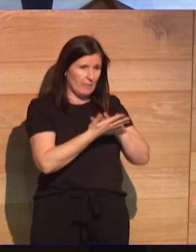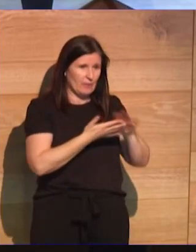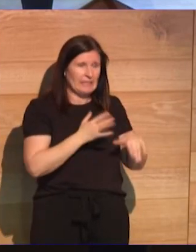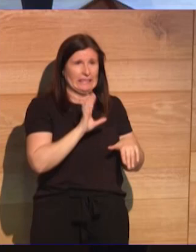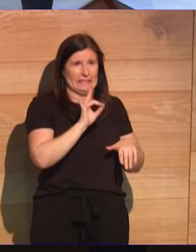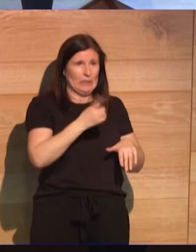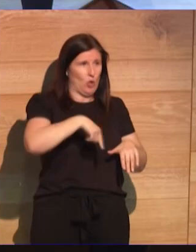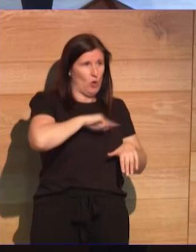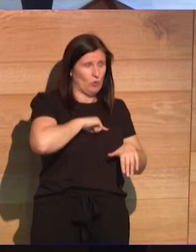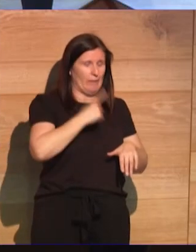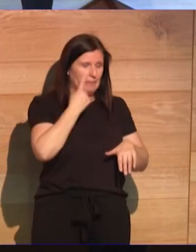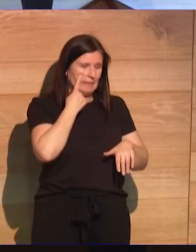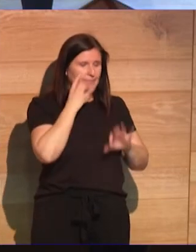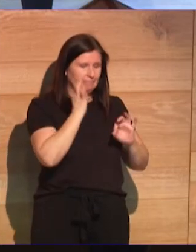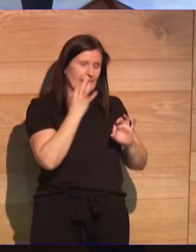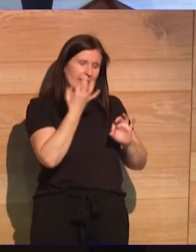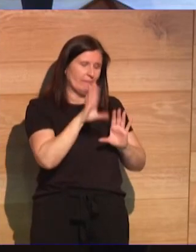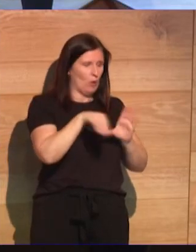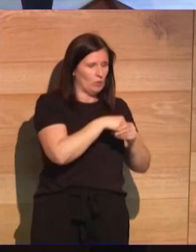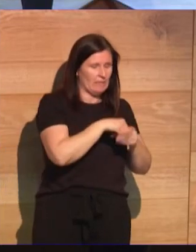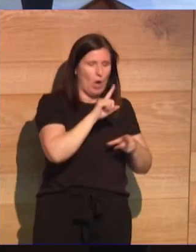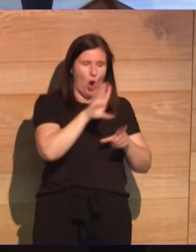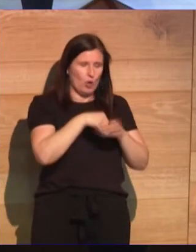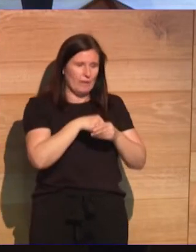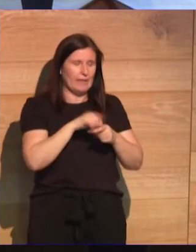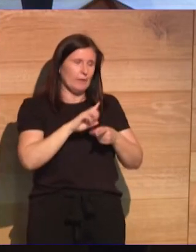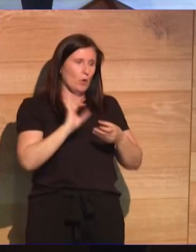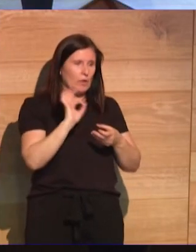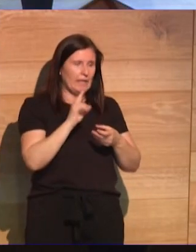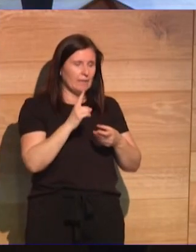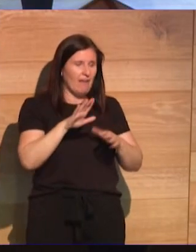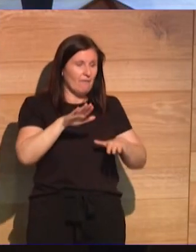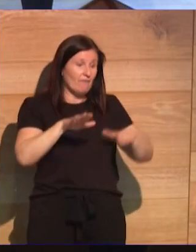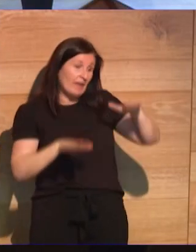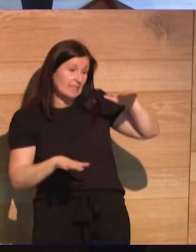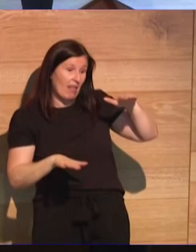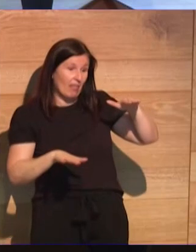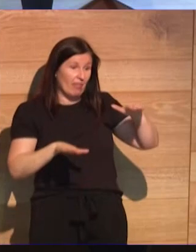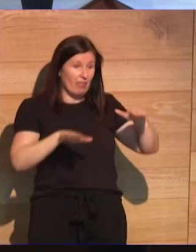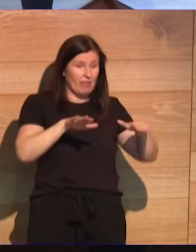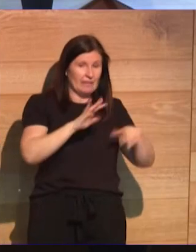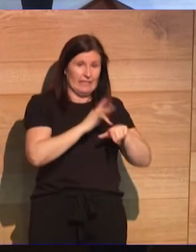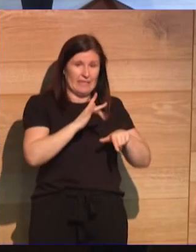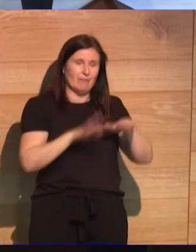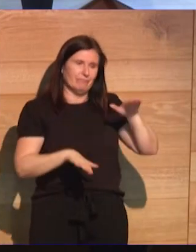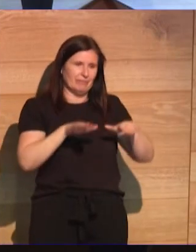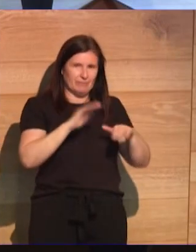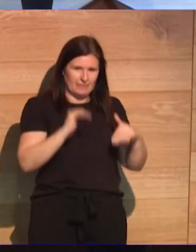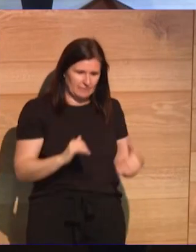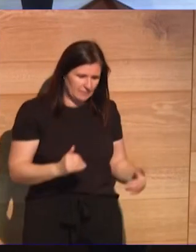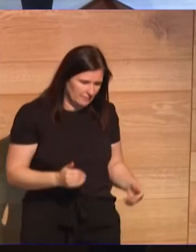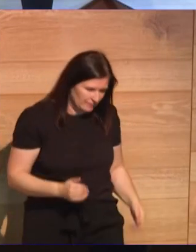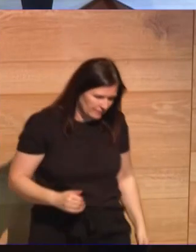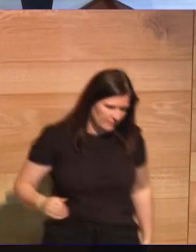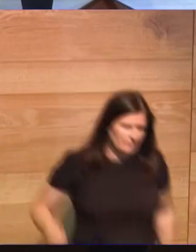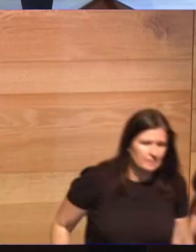nosotros decidimos que sea inclusiva o no sea inclusiva, o que aumente o no aumente la brecha digital. Luego, depende del uso,